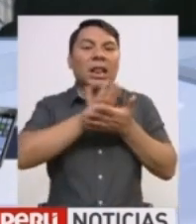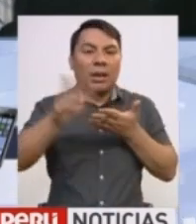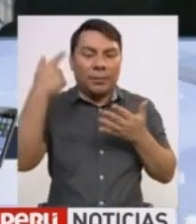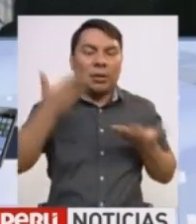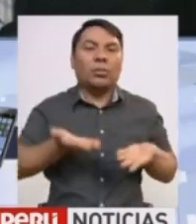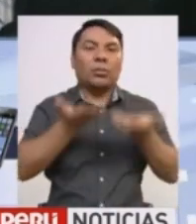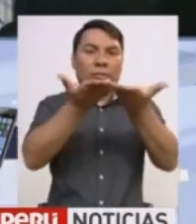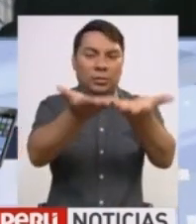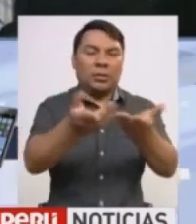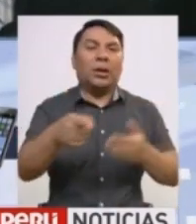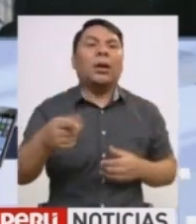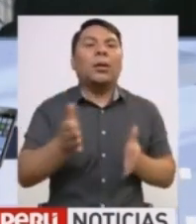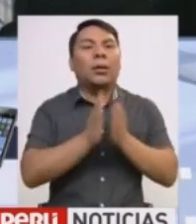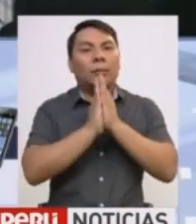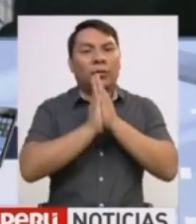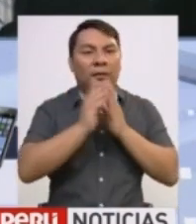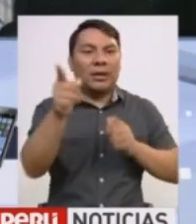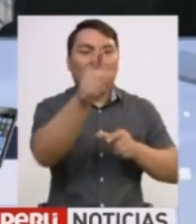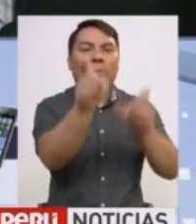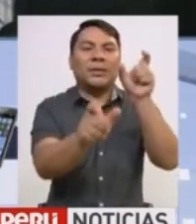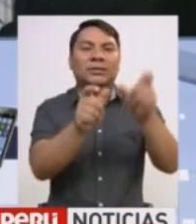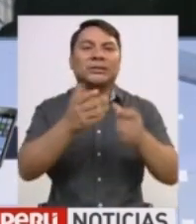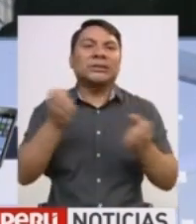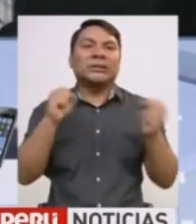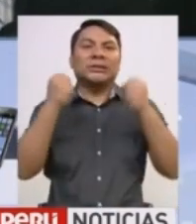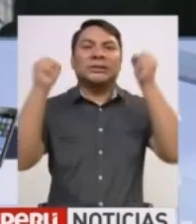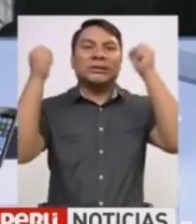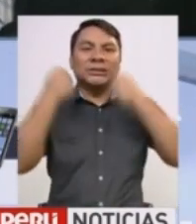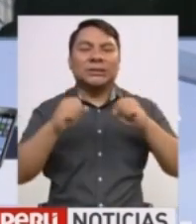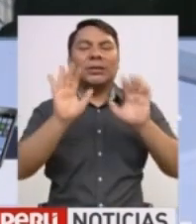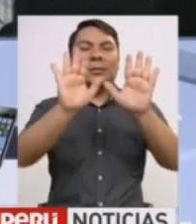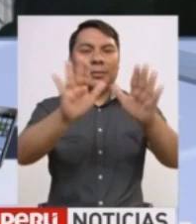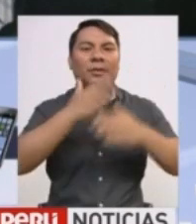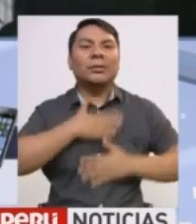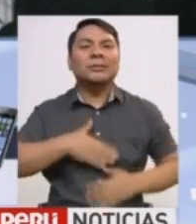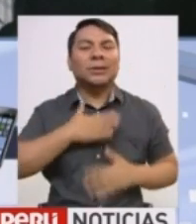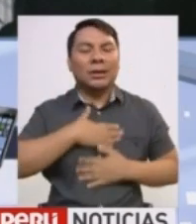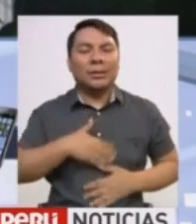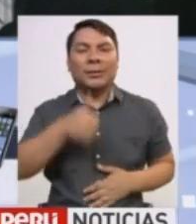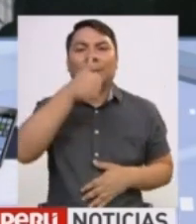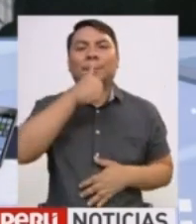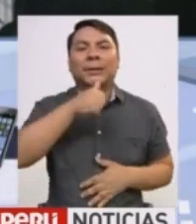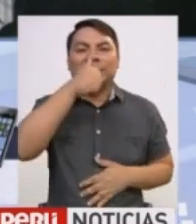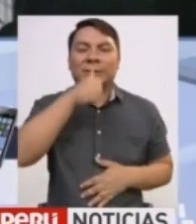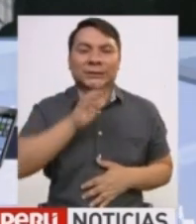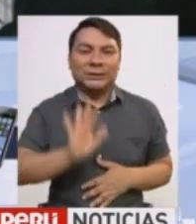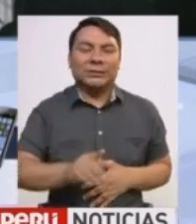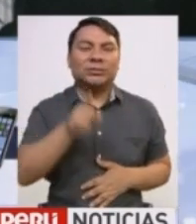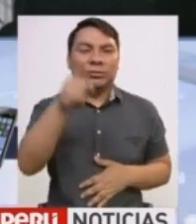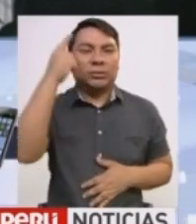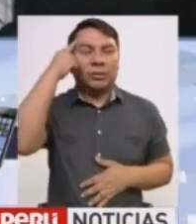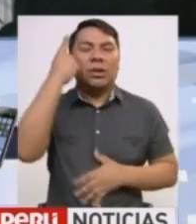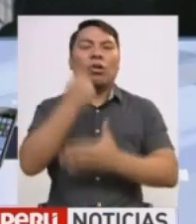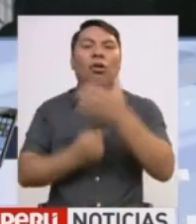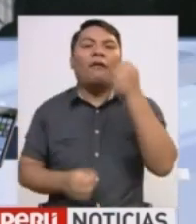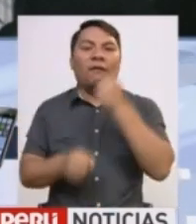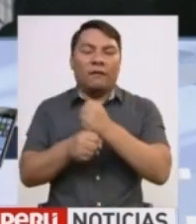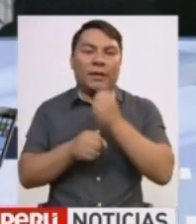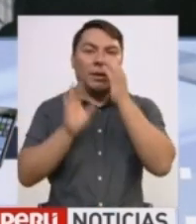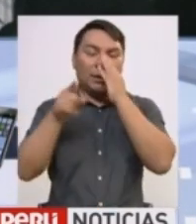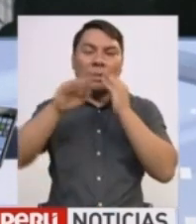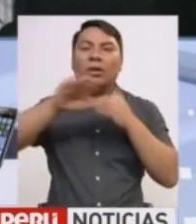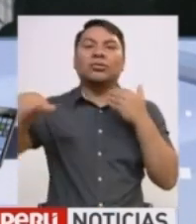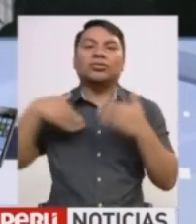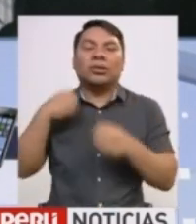abastecimiento. Por favor, tranquilidad, prudencia, y confíen en que esta empresa está poniendo todo